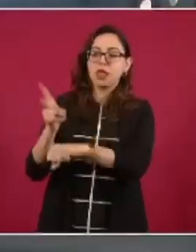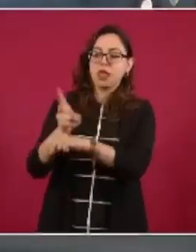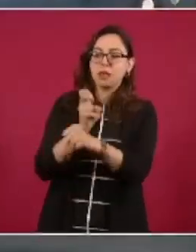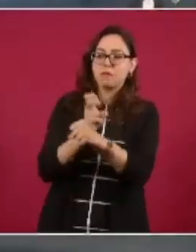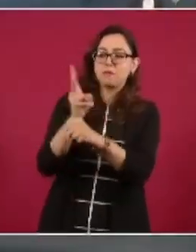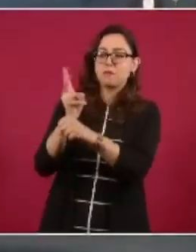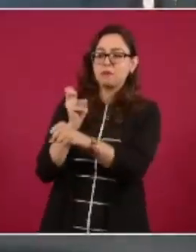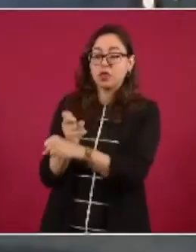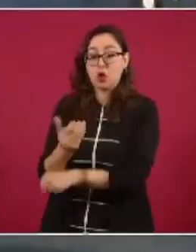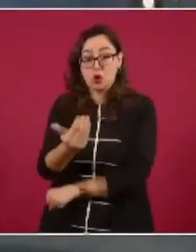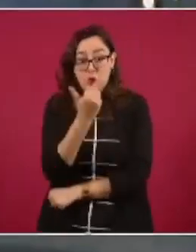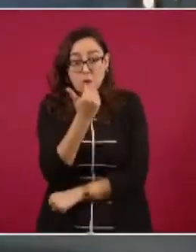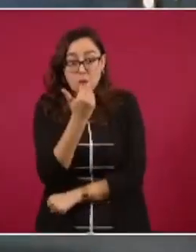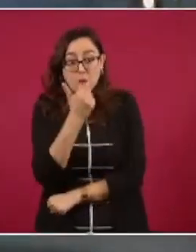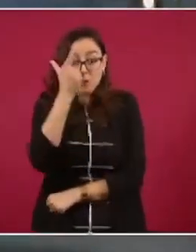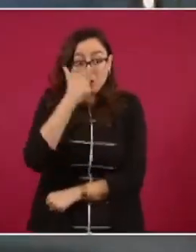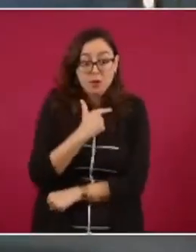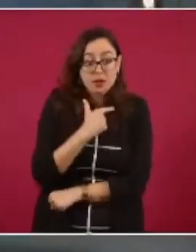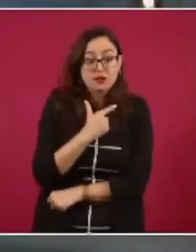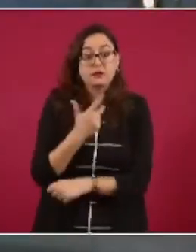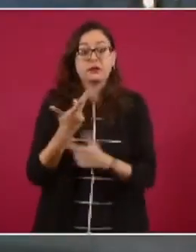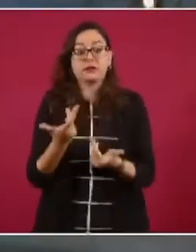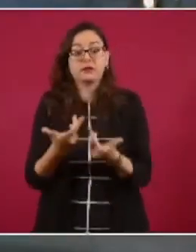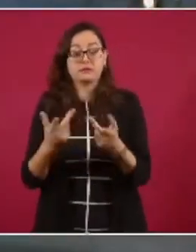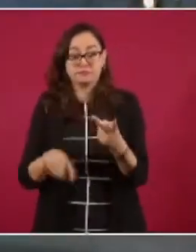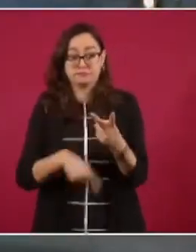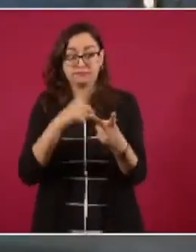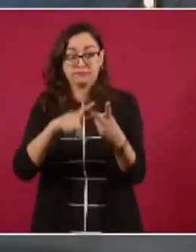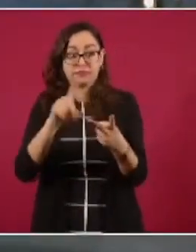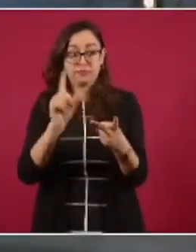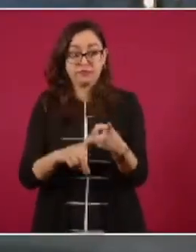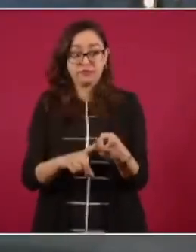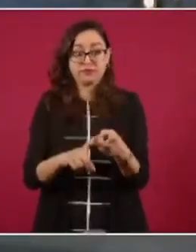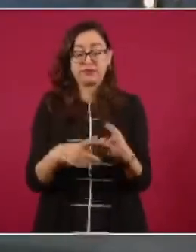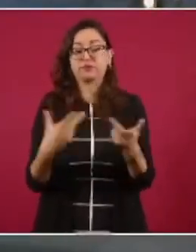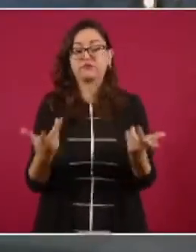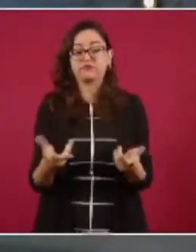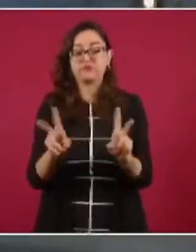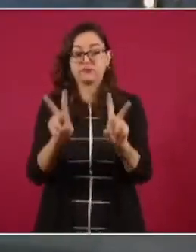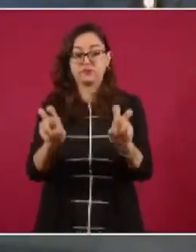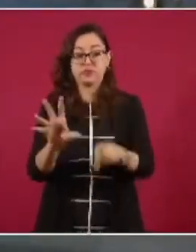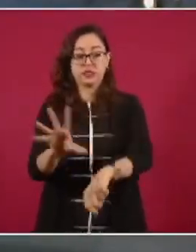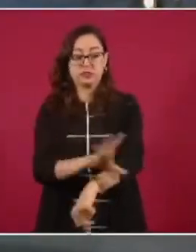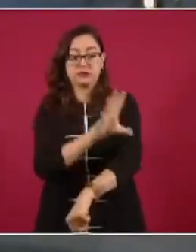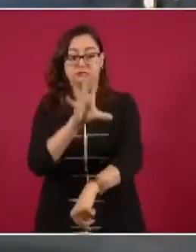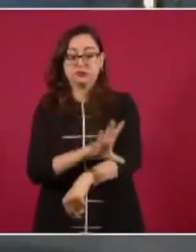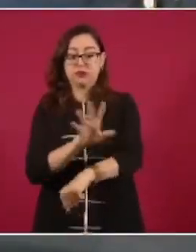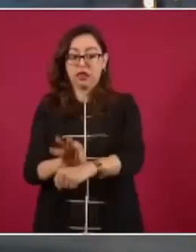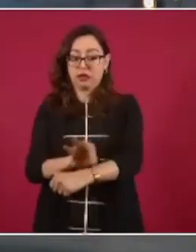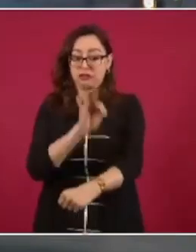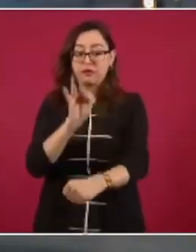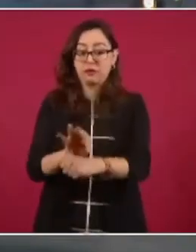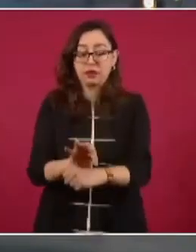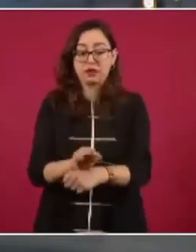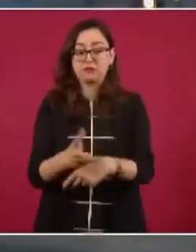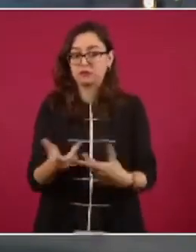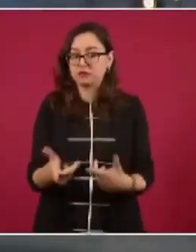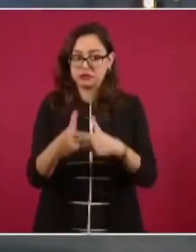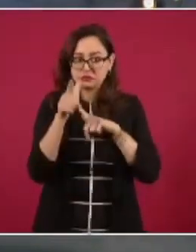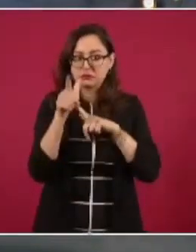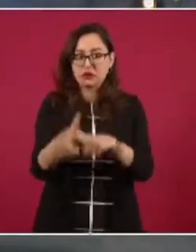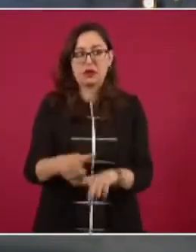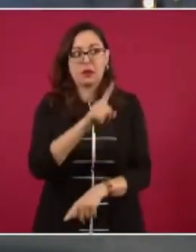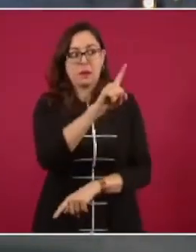los invitados y si también se mantiene su discurso de defensa del sector eléctrico después de la carta que recibió